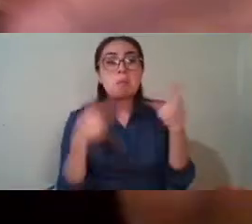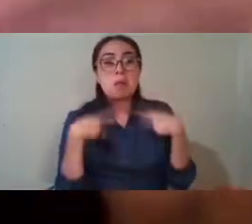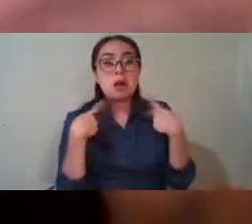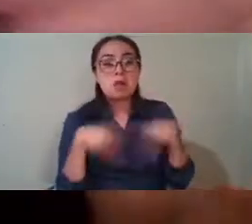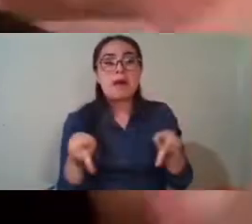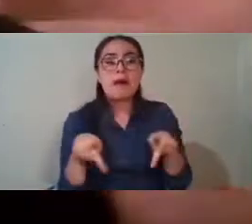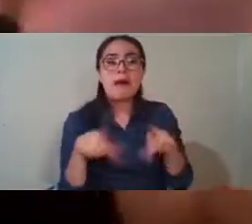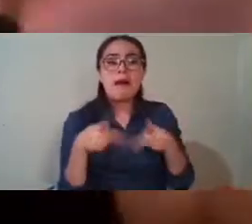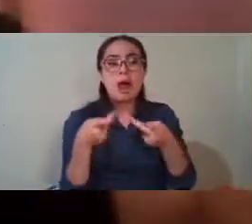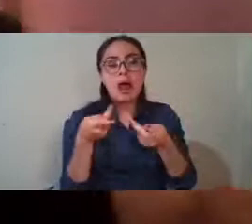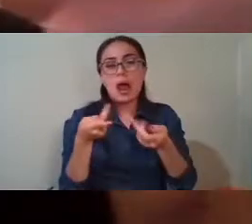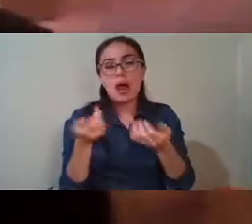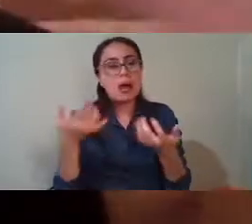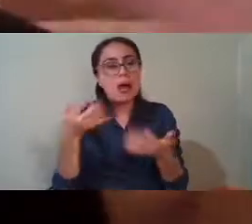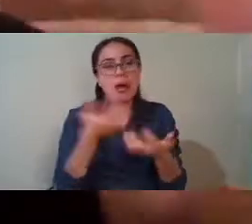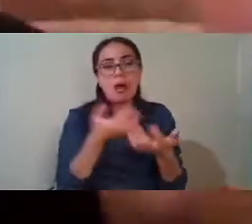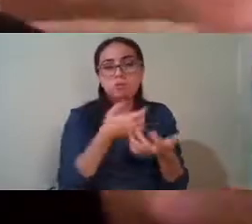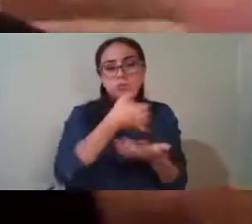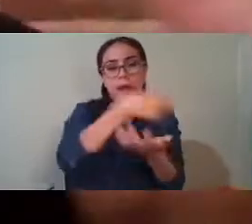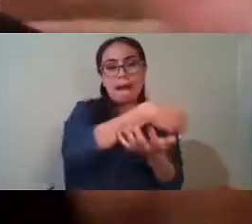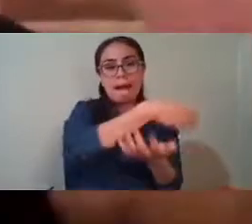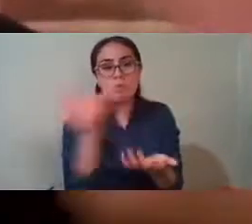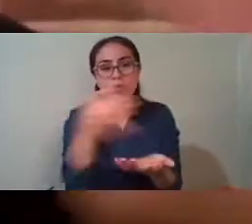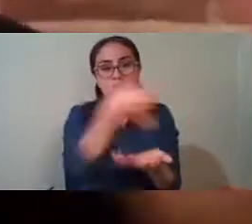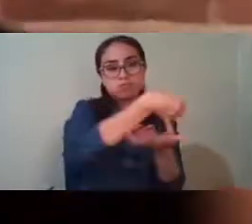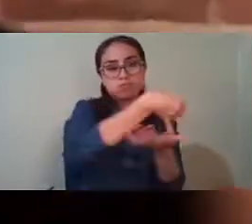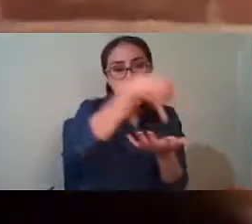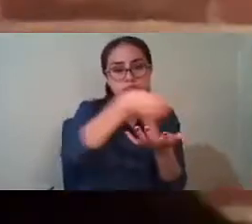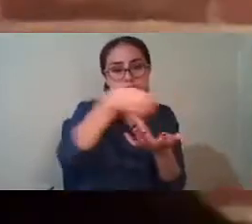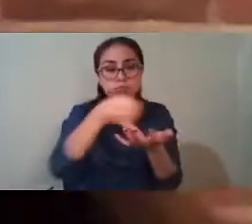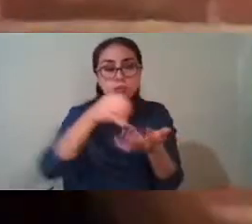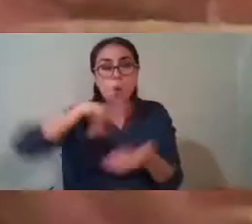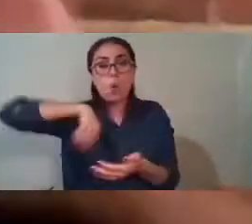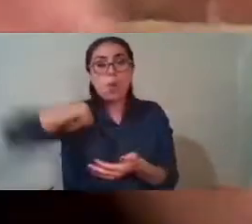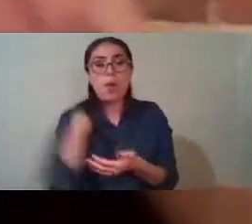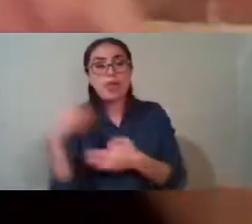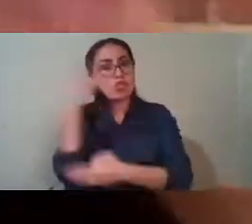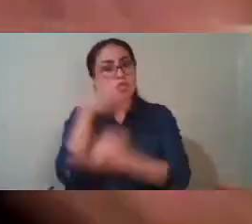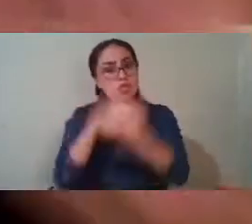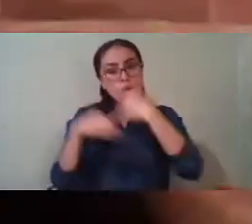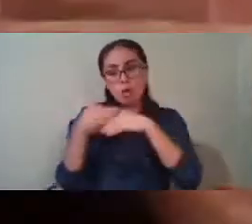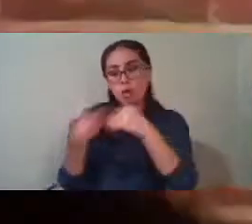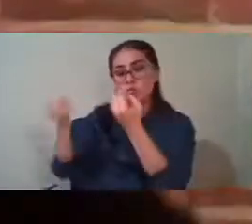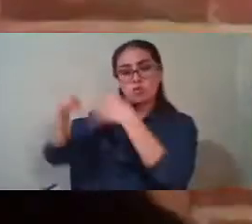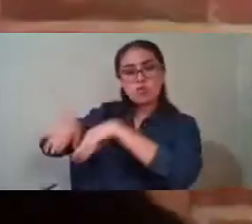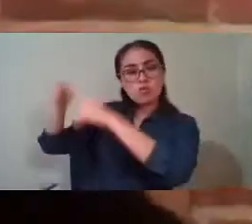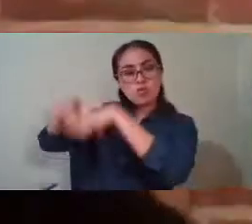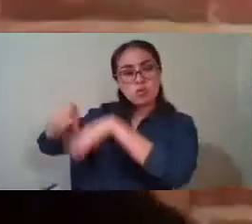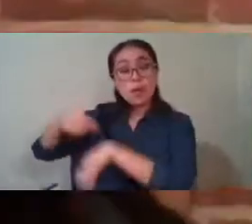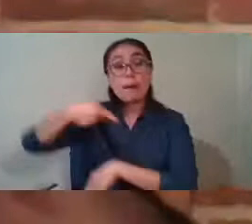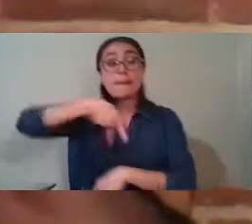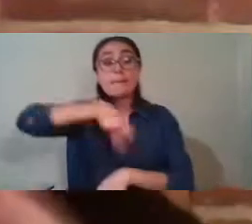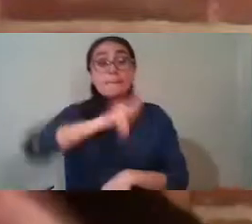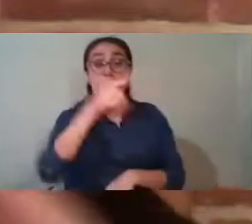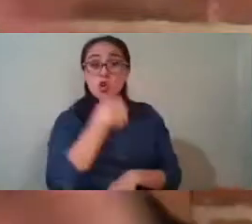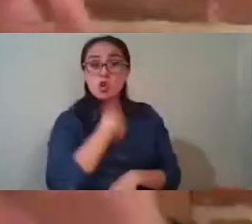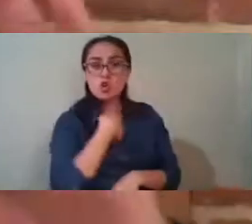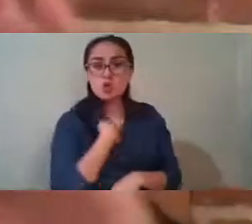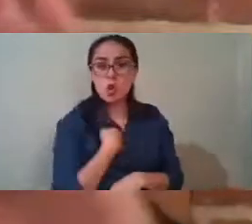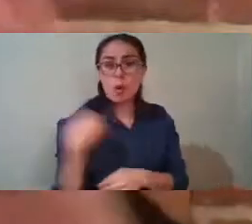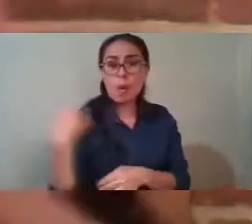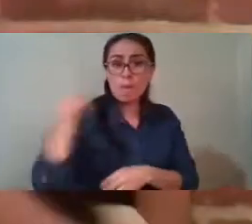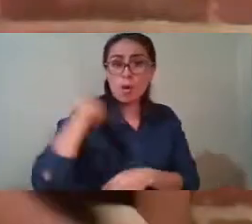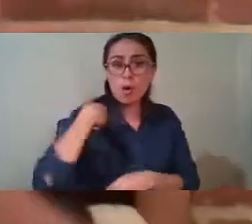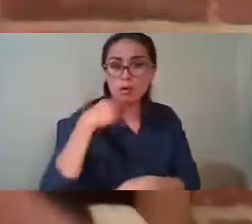los cereales. Bueno, yo tengo mi silobolsa en la computadora y ahí fue a parar esa semilla, que yo no tenía más que